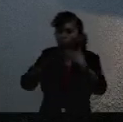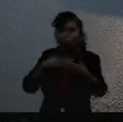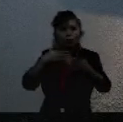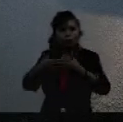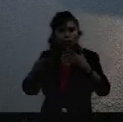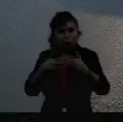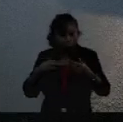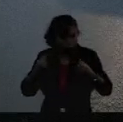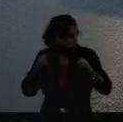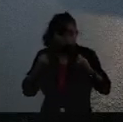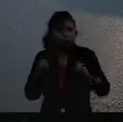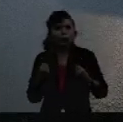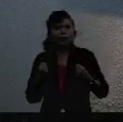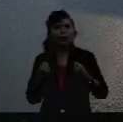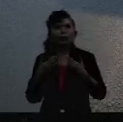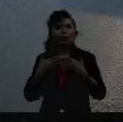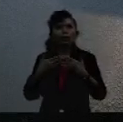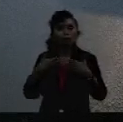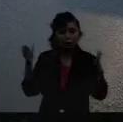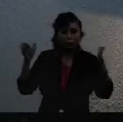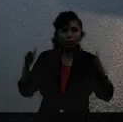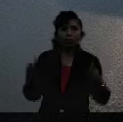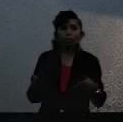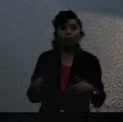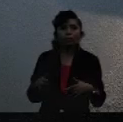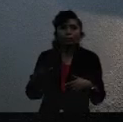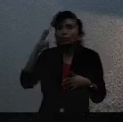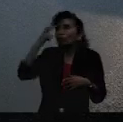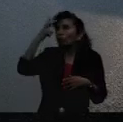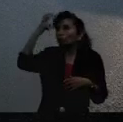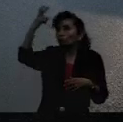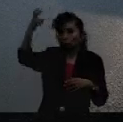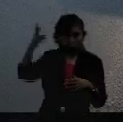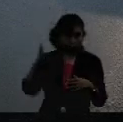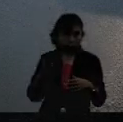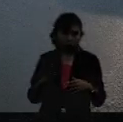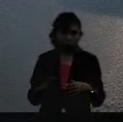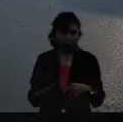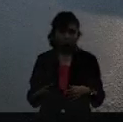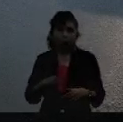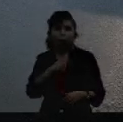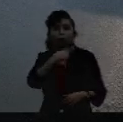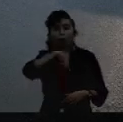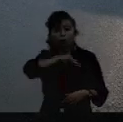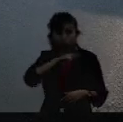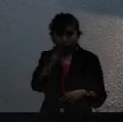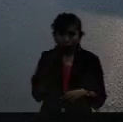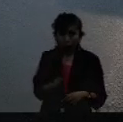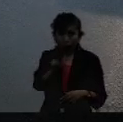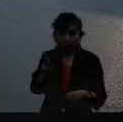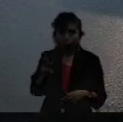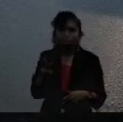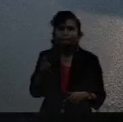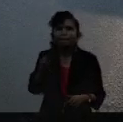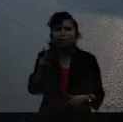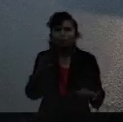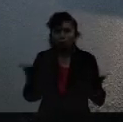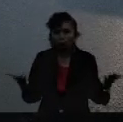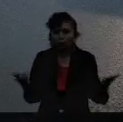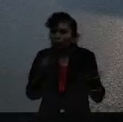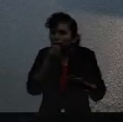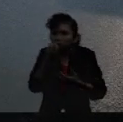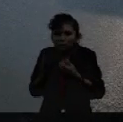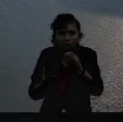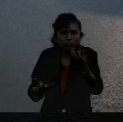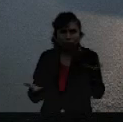más pujante con mejores condiciones y expectativas de vida para nuestro pueblo pero también hay que decirlo en